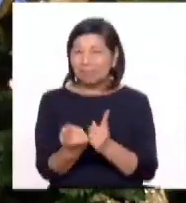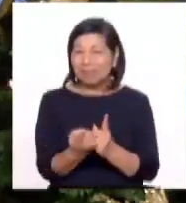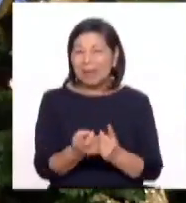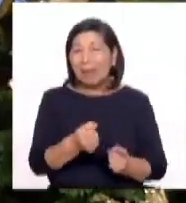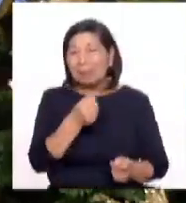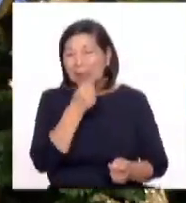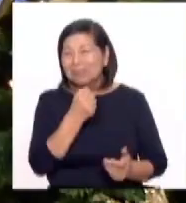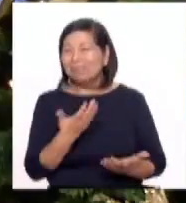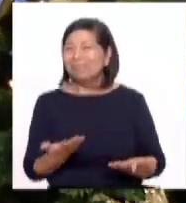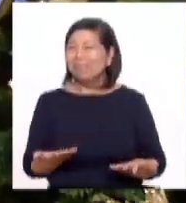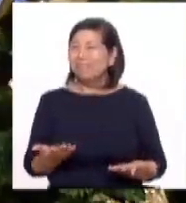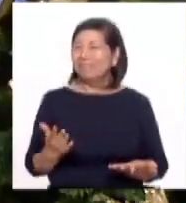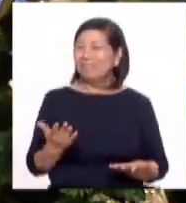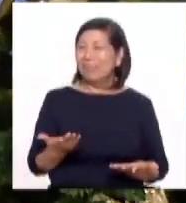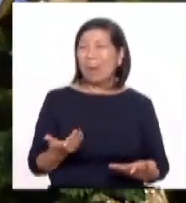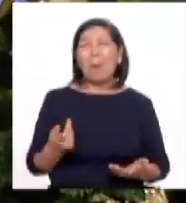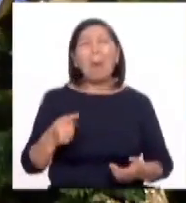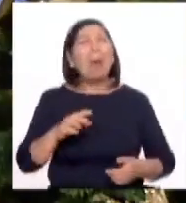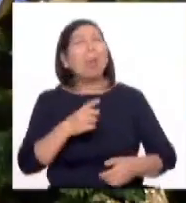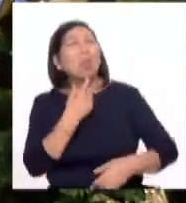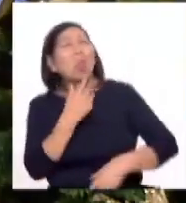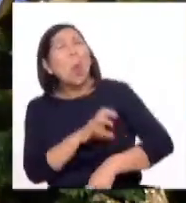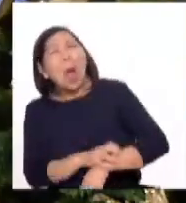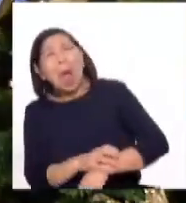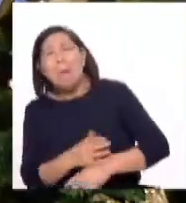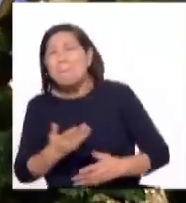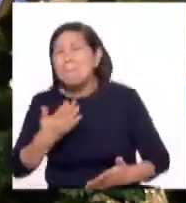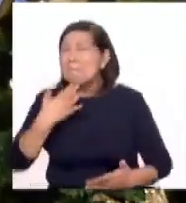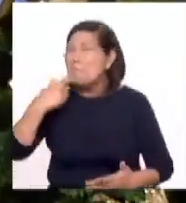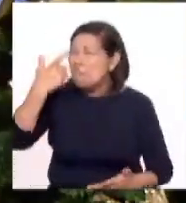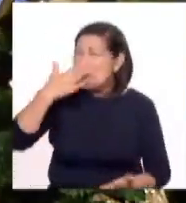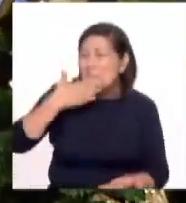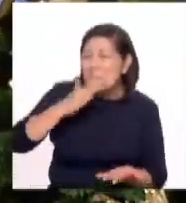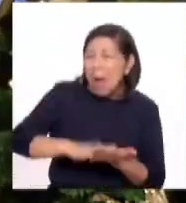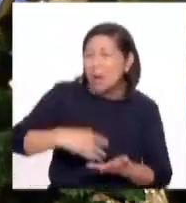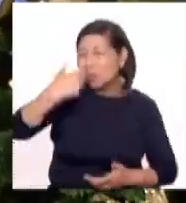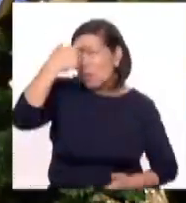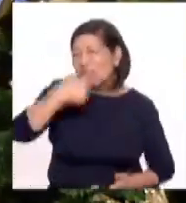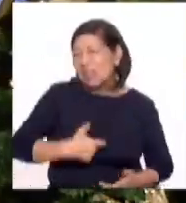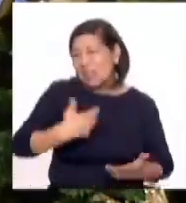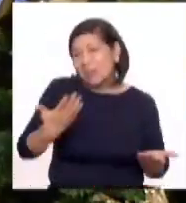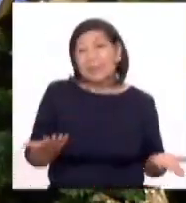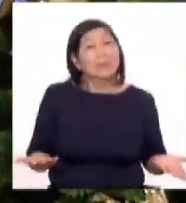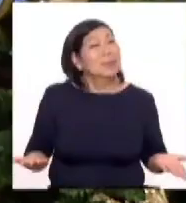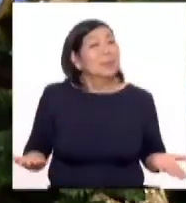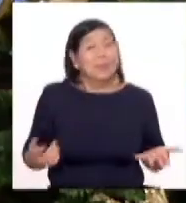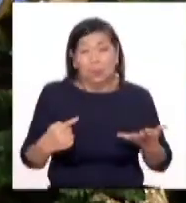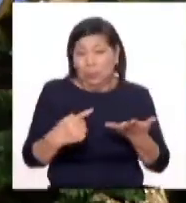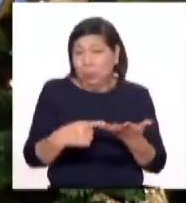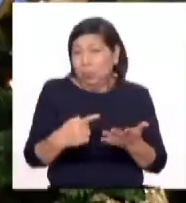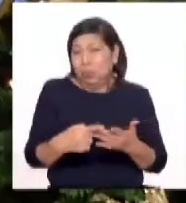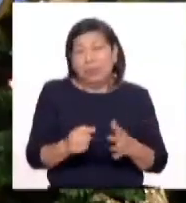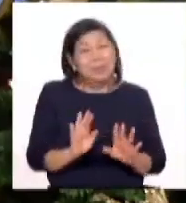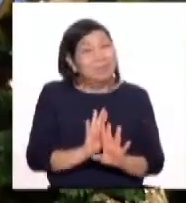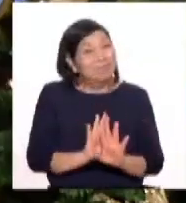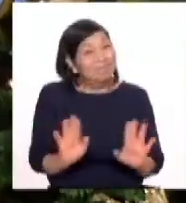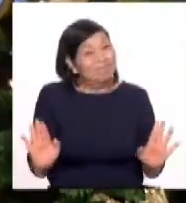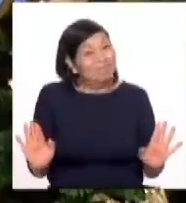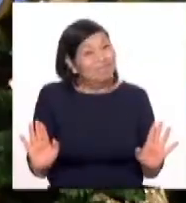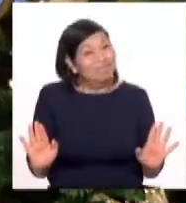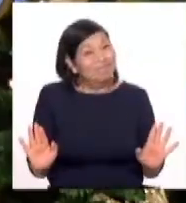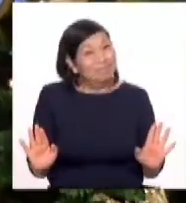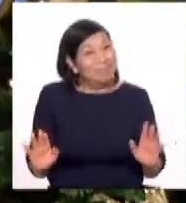la prensa, lesiones de por medio, mal estado físico. Y bueno, terminó así la era Cueva en Alianza Lima con